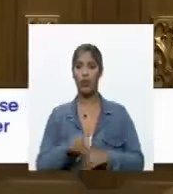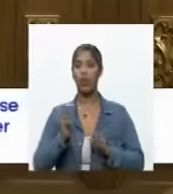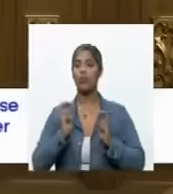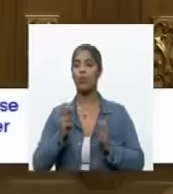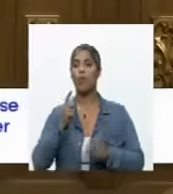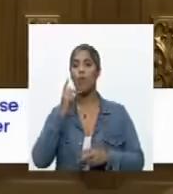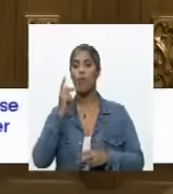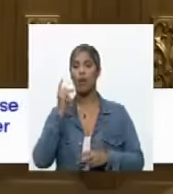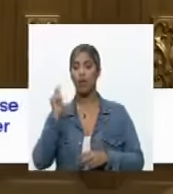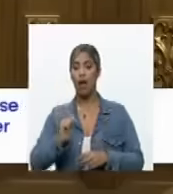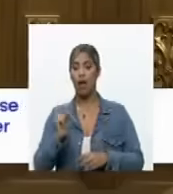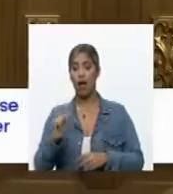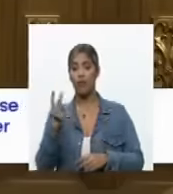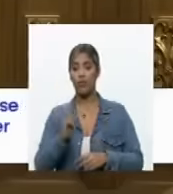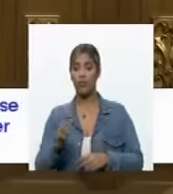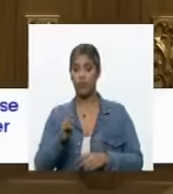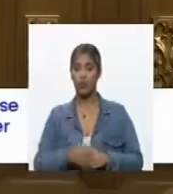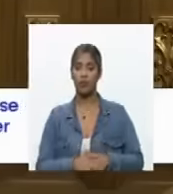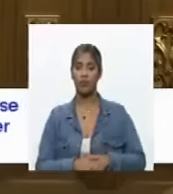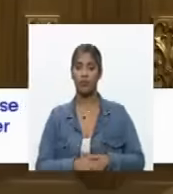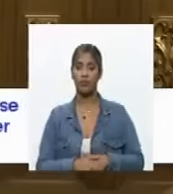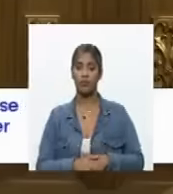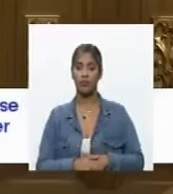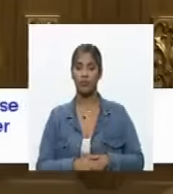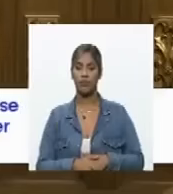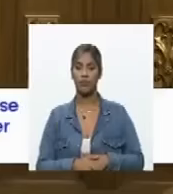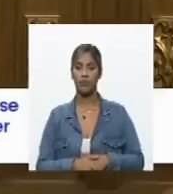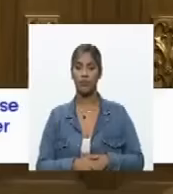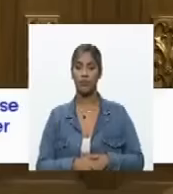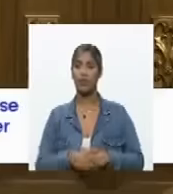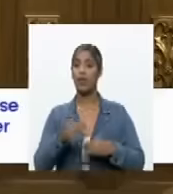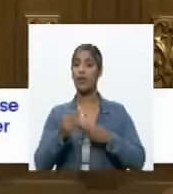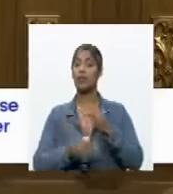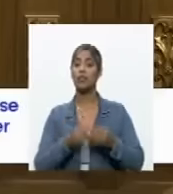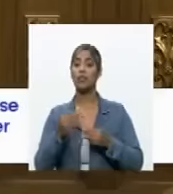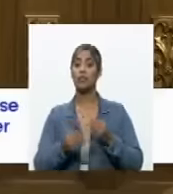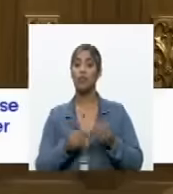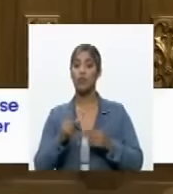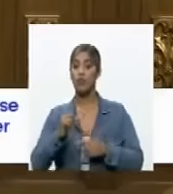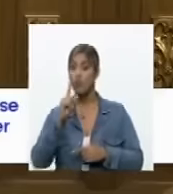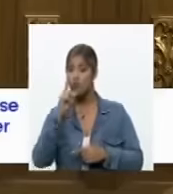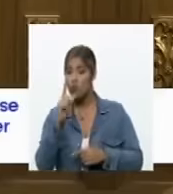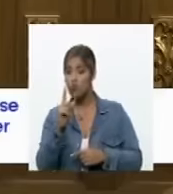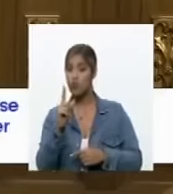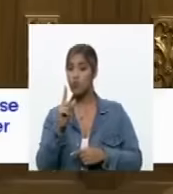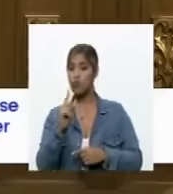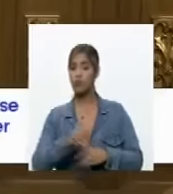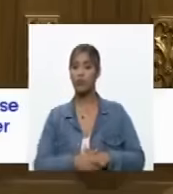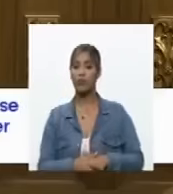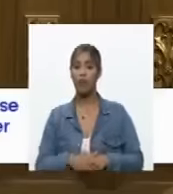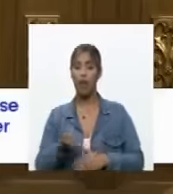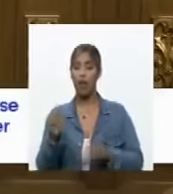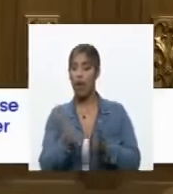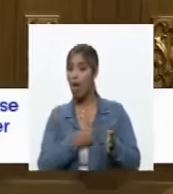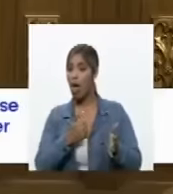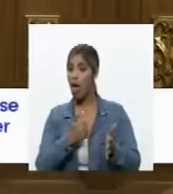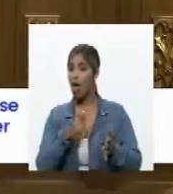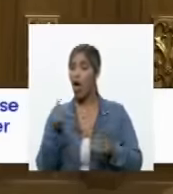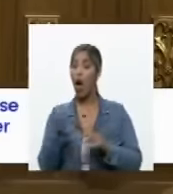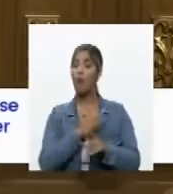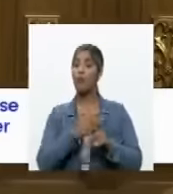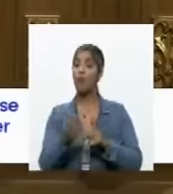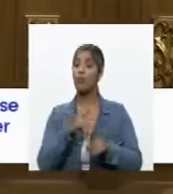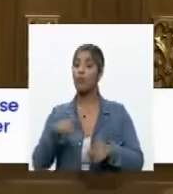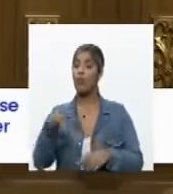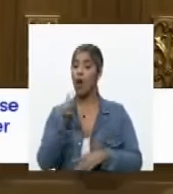políticos aquí en Venezuela. No se ha producido un solo hecho de violencia de Estado que pueda